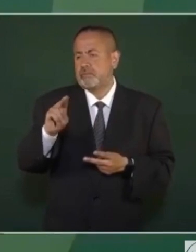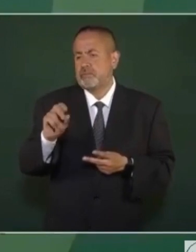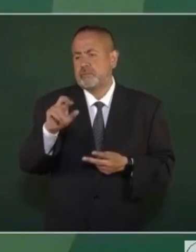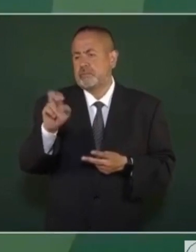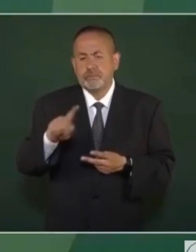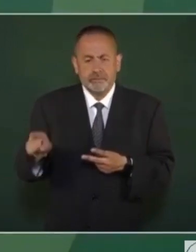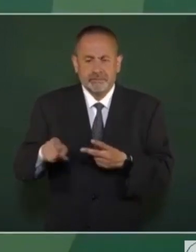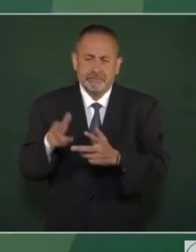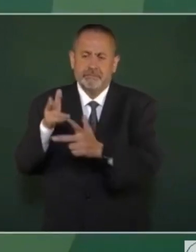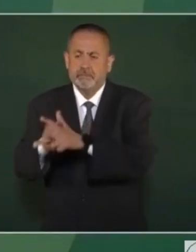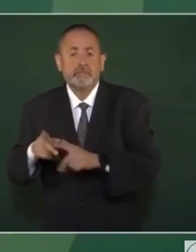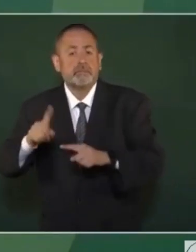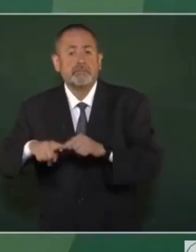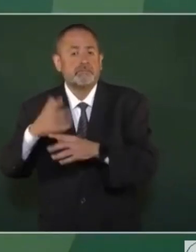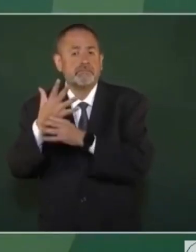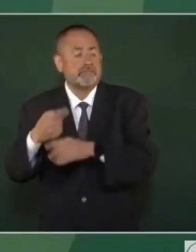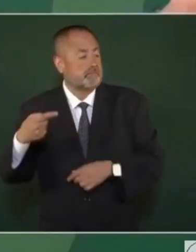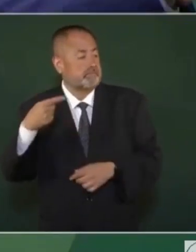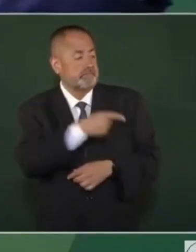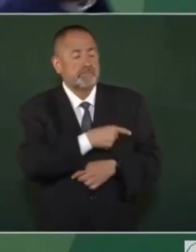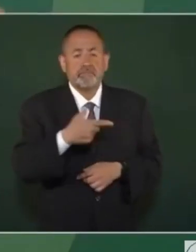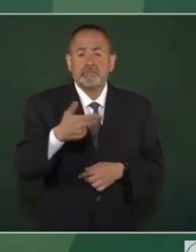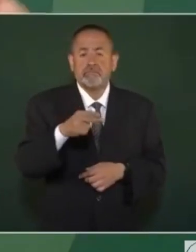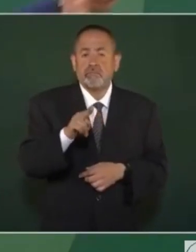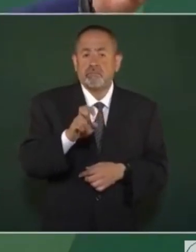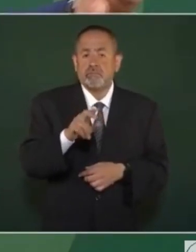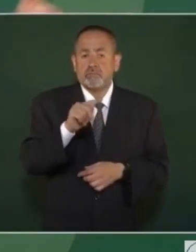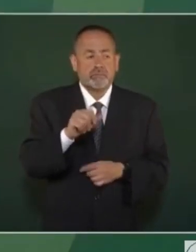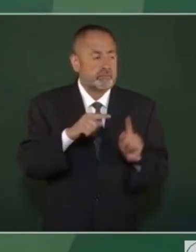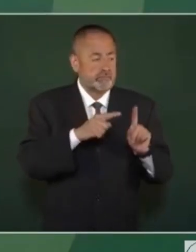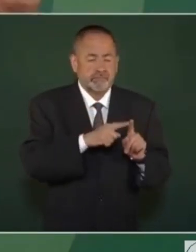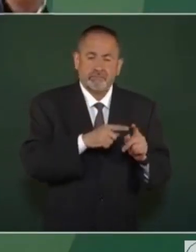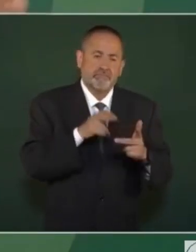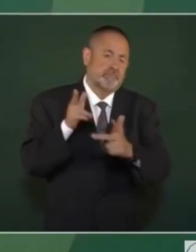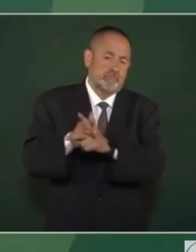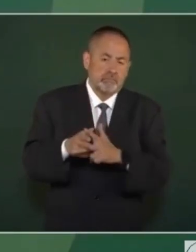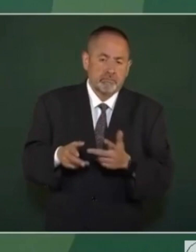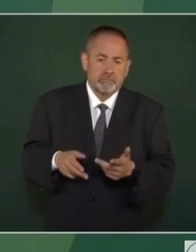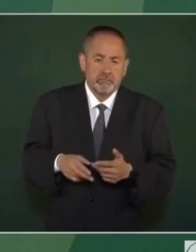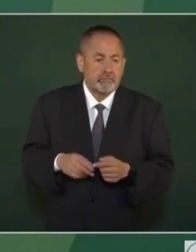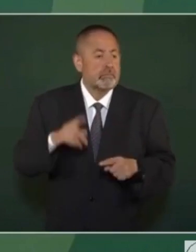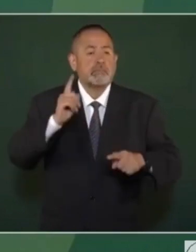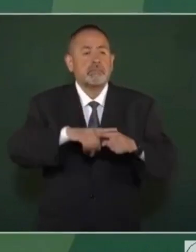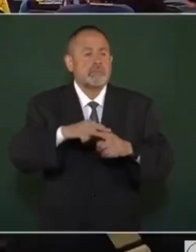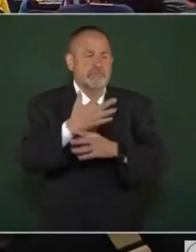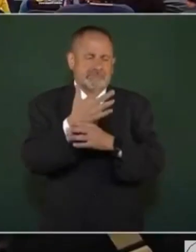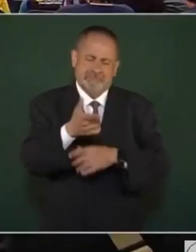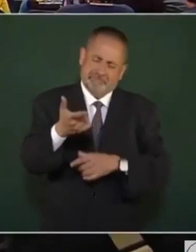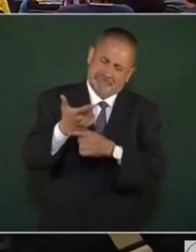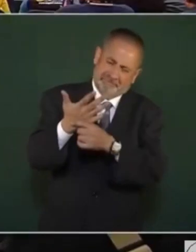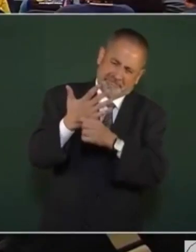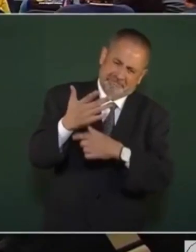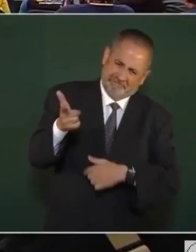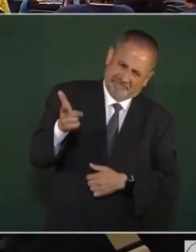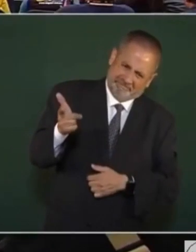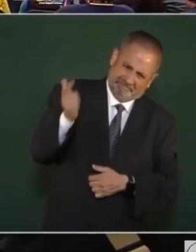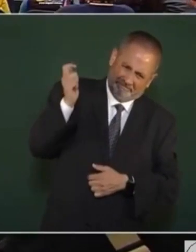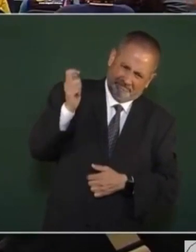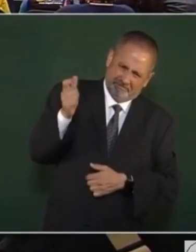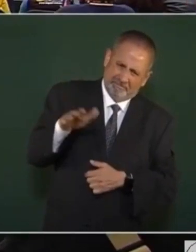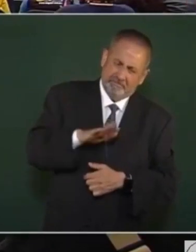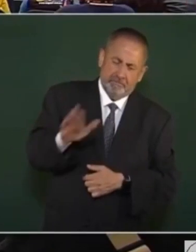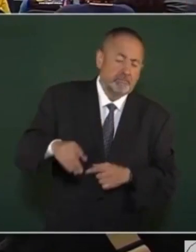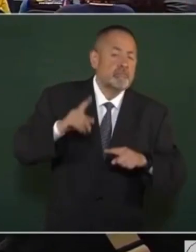por Huerta, y al que escogieron como sicario para asesinarlo, que había